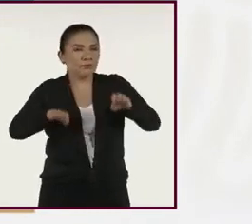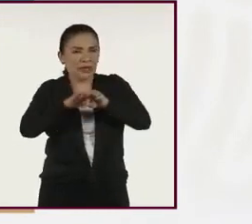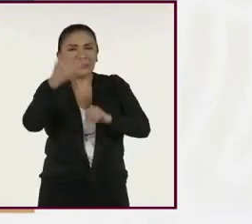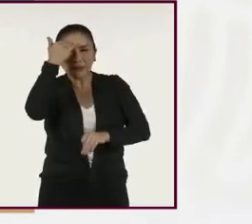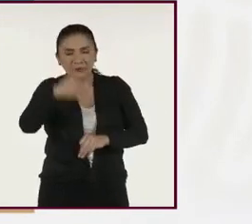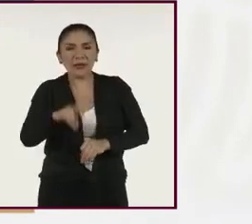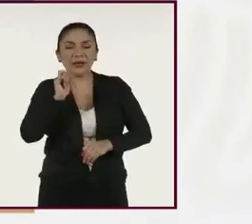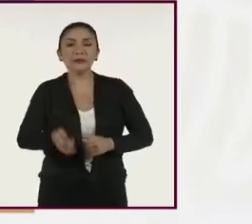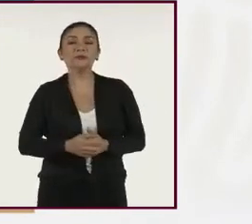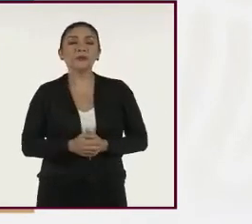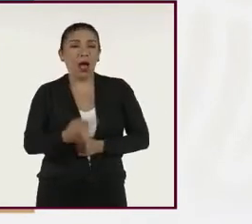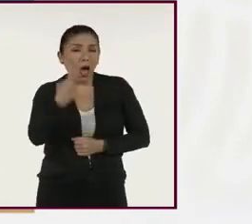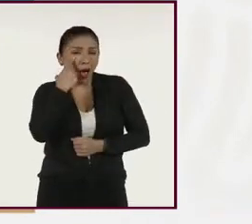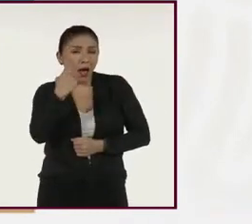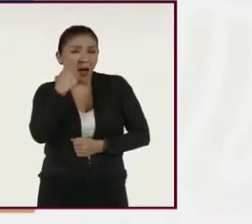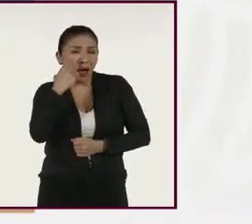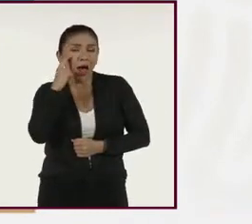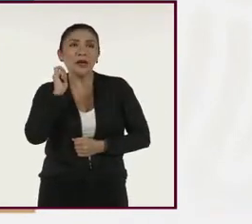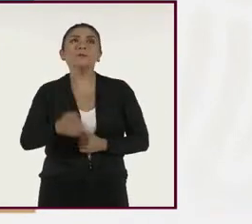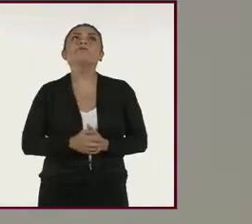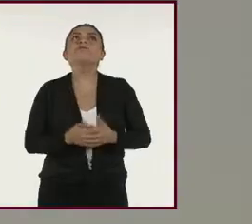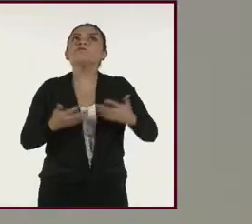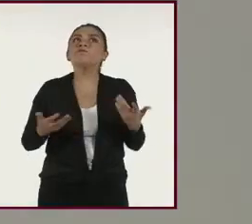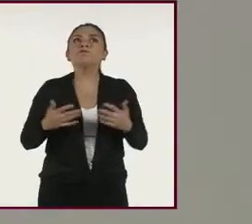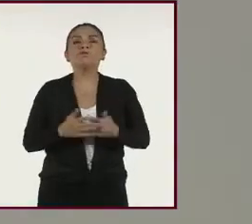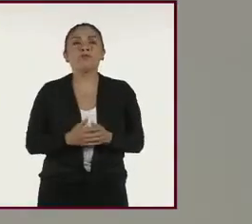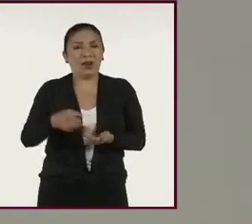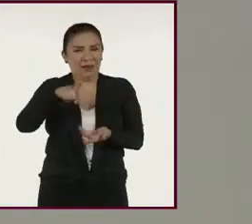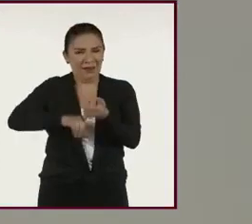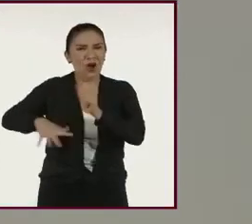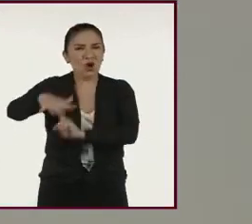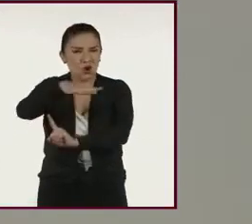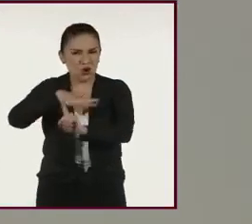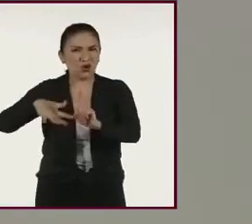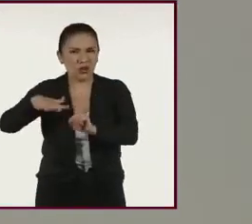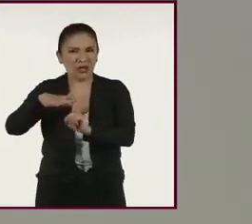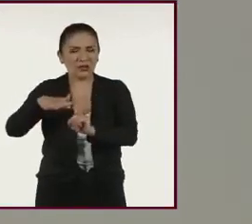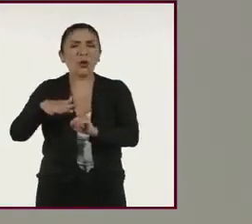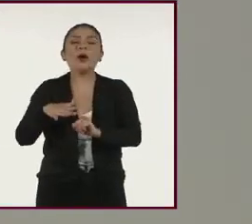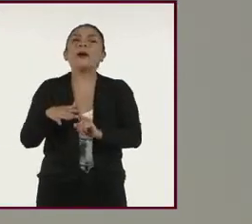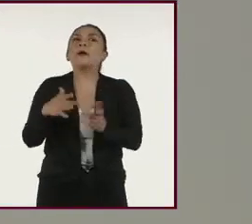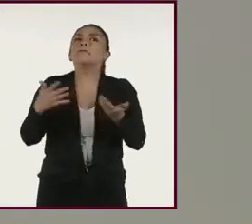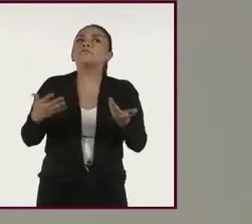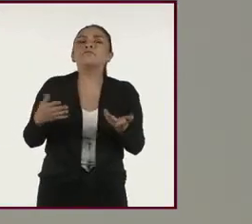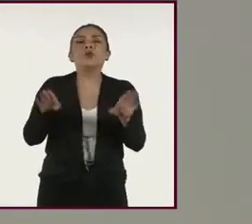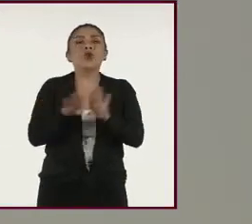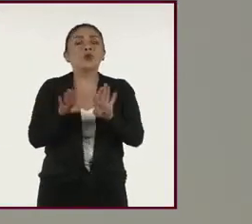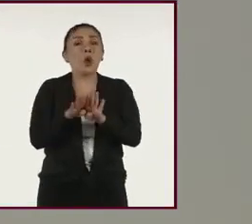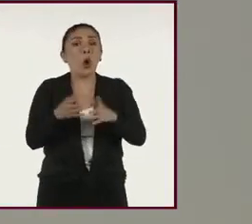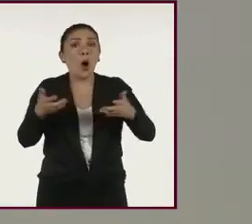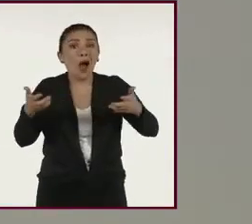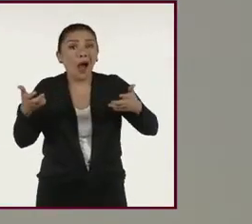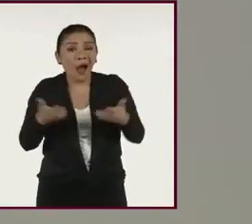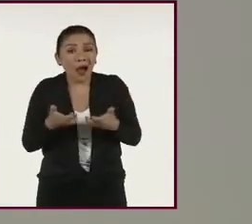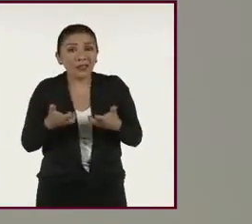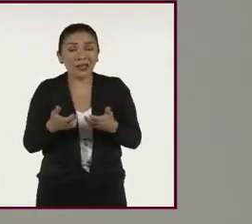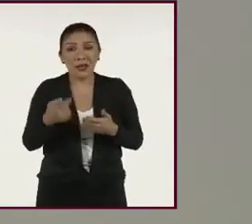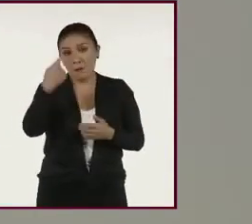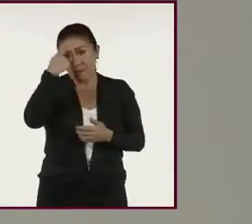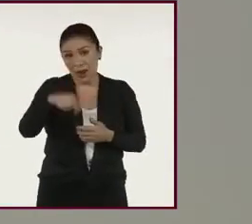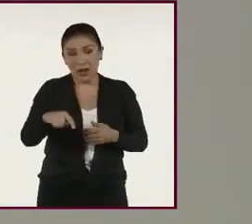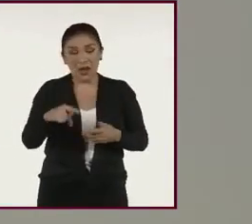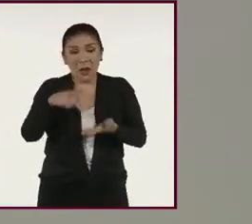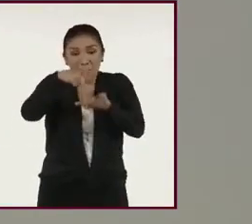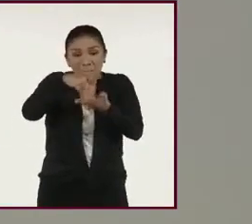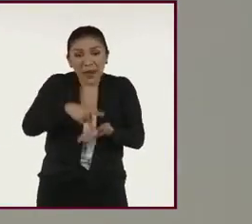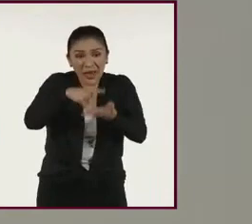porque generalmente el resto, dentro del contexto social, el realizar conductas enfocadas a mantener